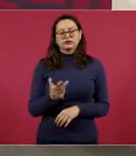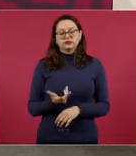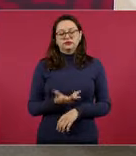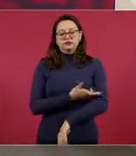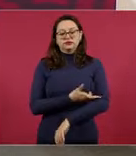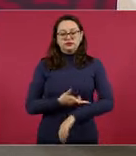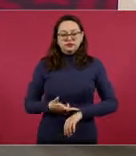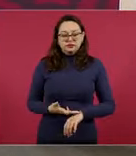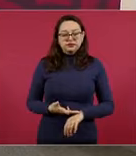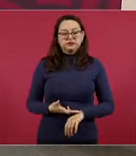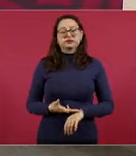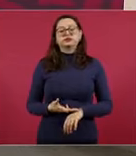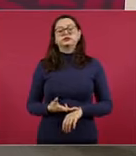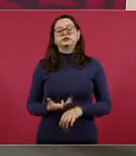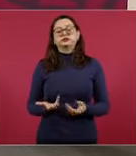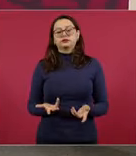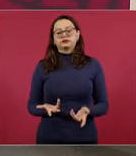familiares,